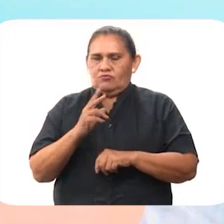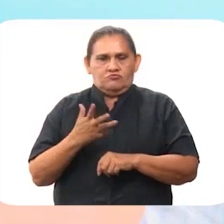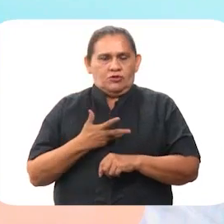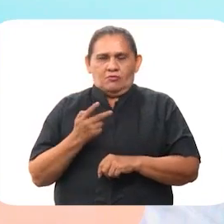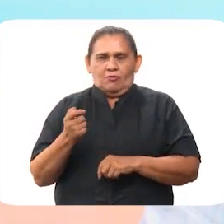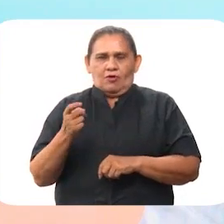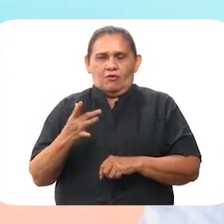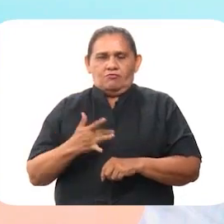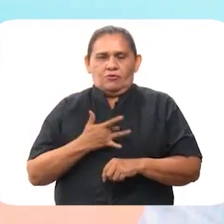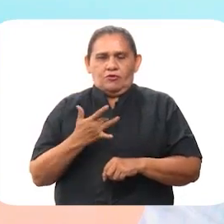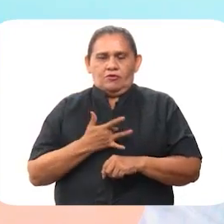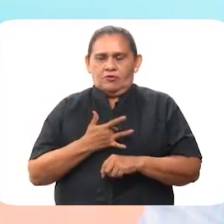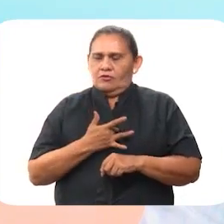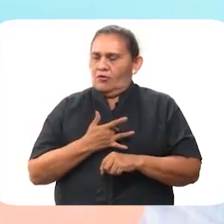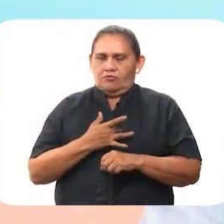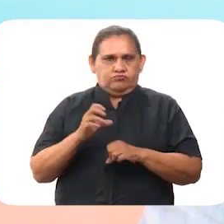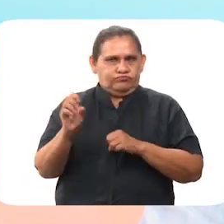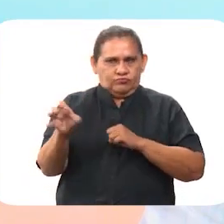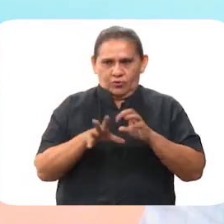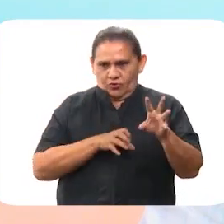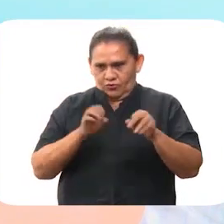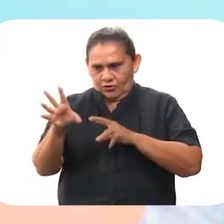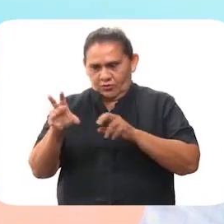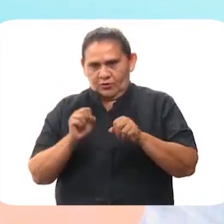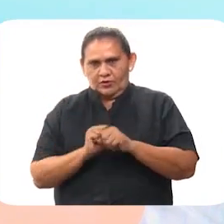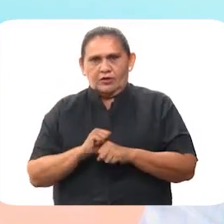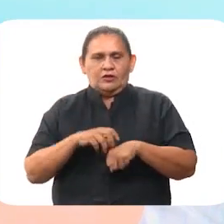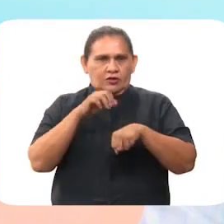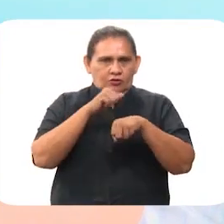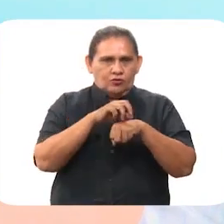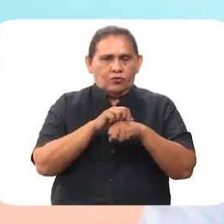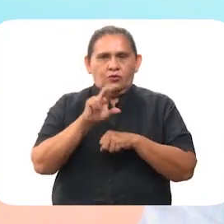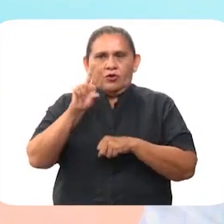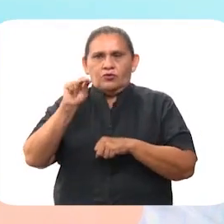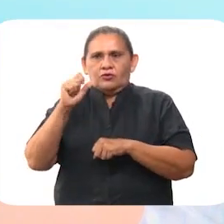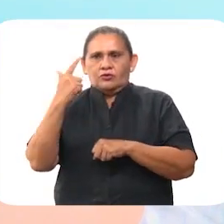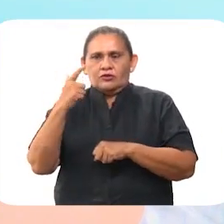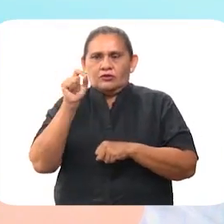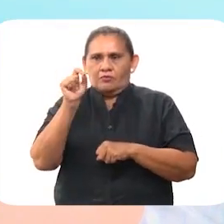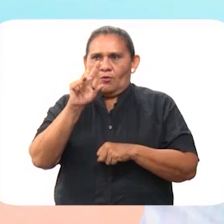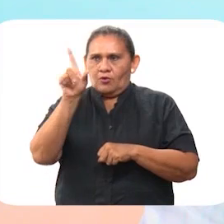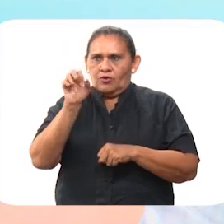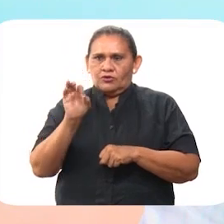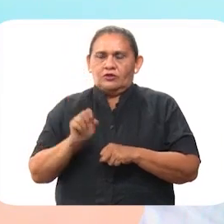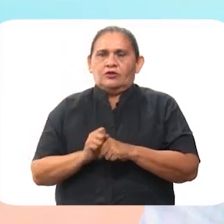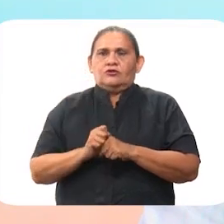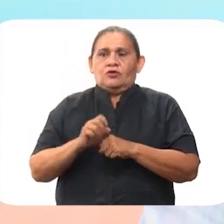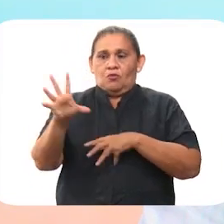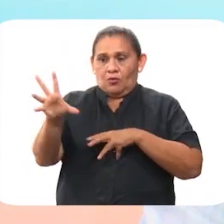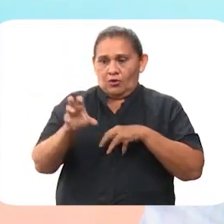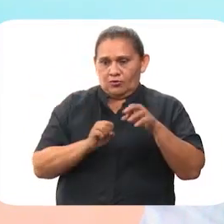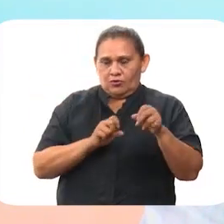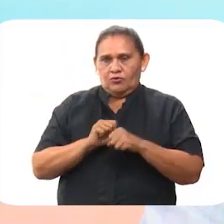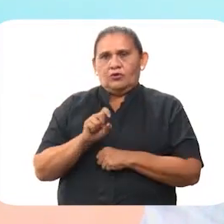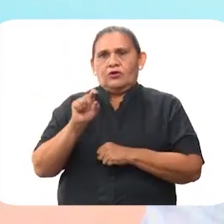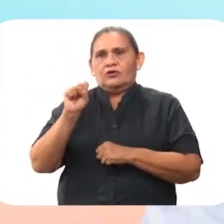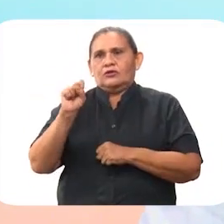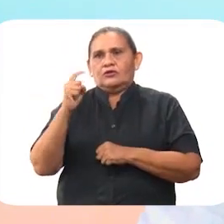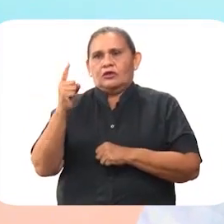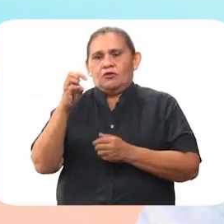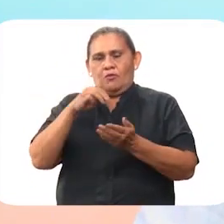kohanilo, 61,109 juntulul. Behlai, chikpaulak 222 juntulul, mak